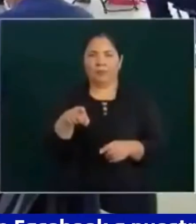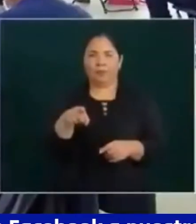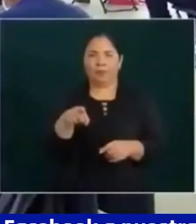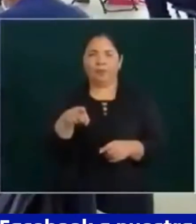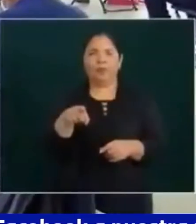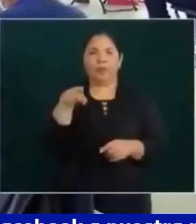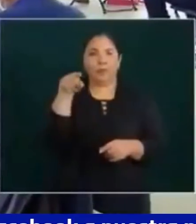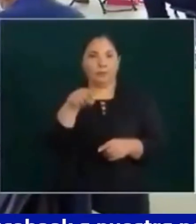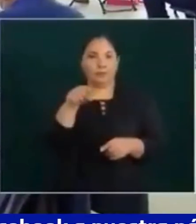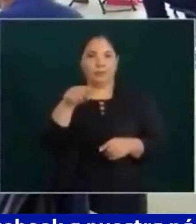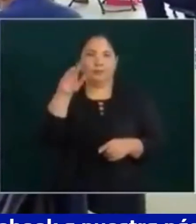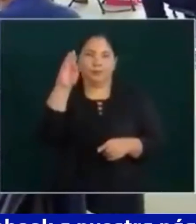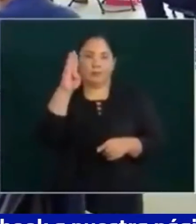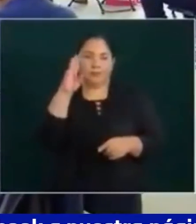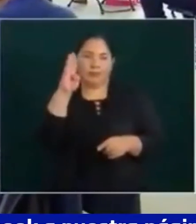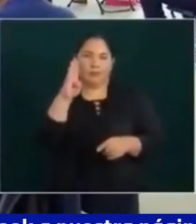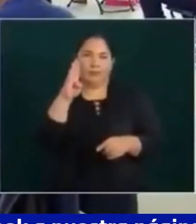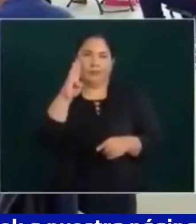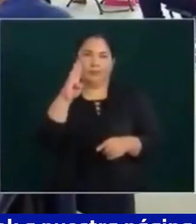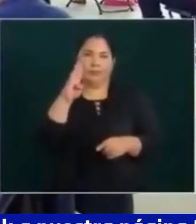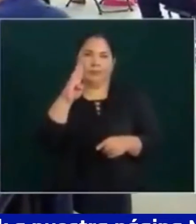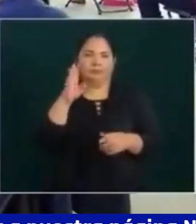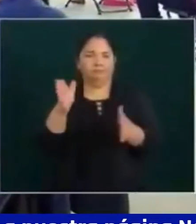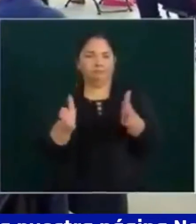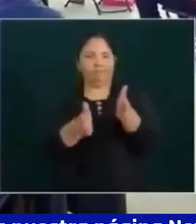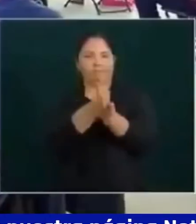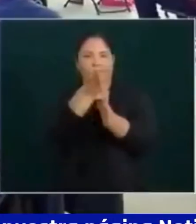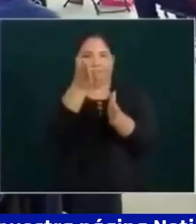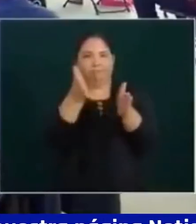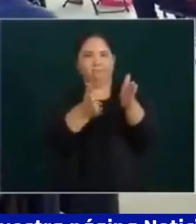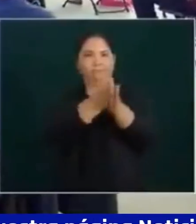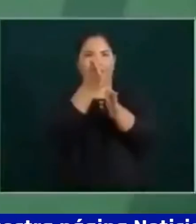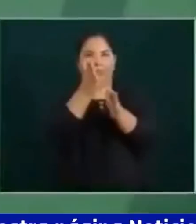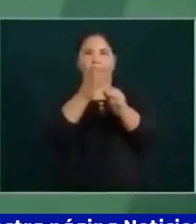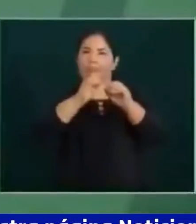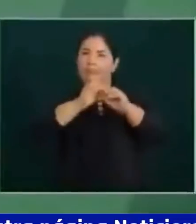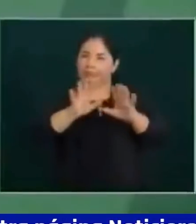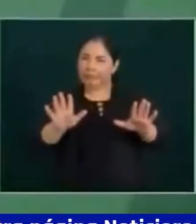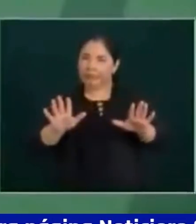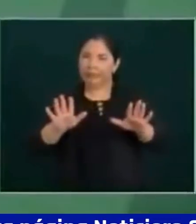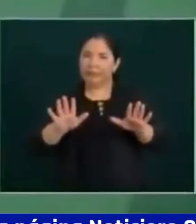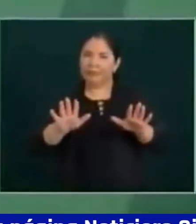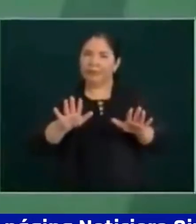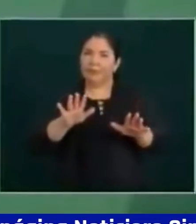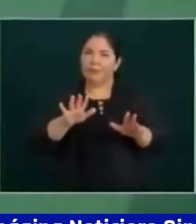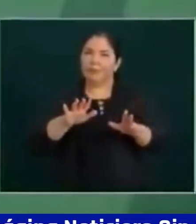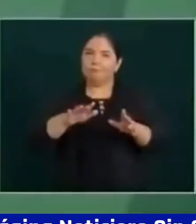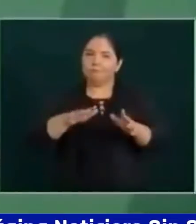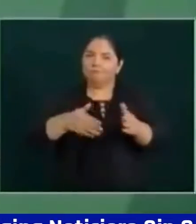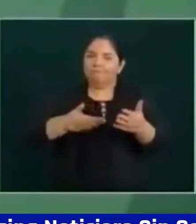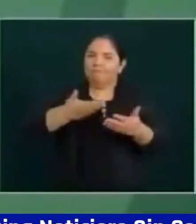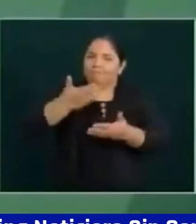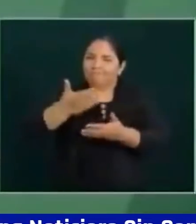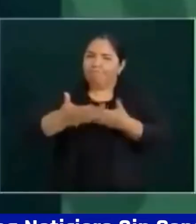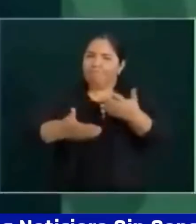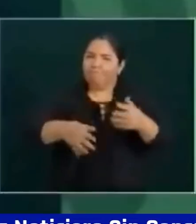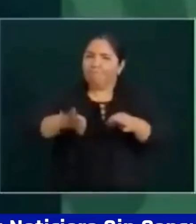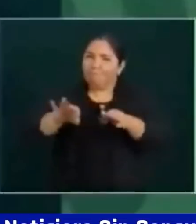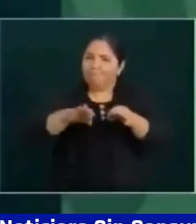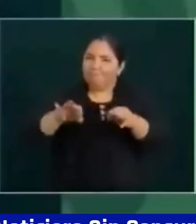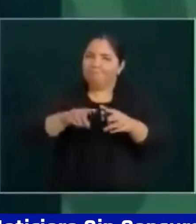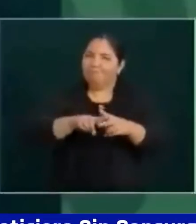en Badiraguato se va a construir, ya debe de estar en proceso, porque aquí el